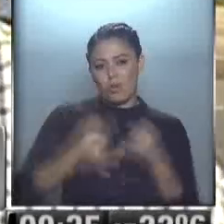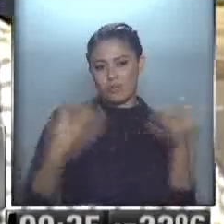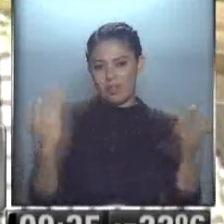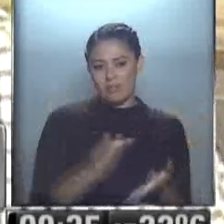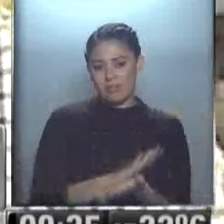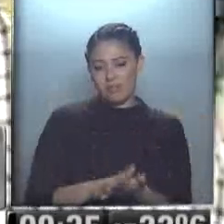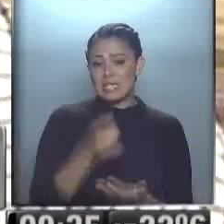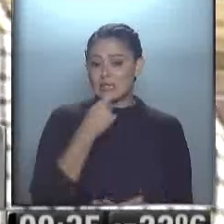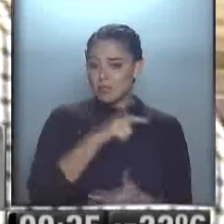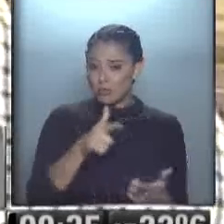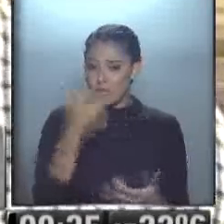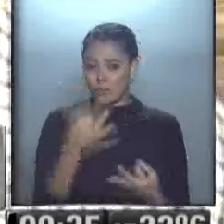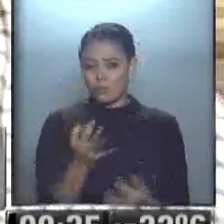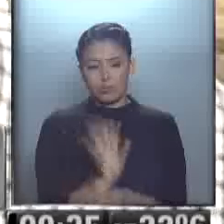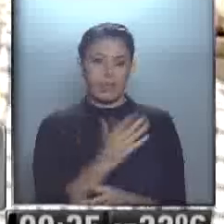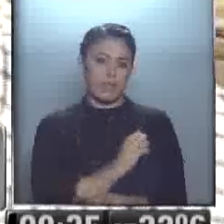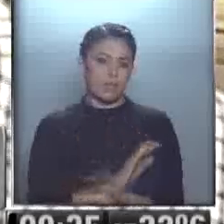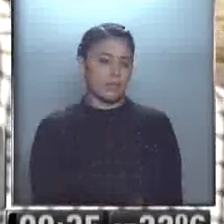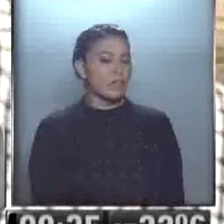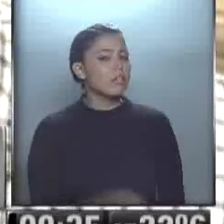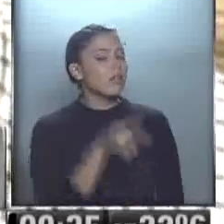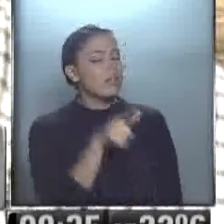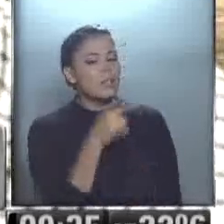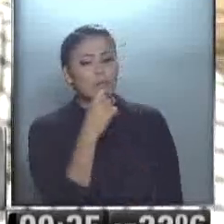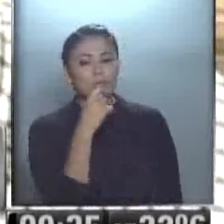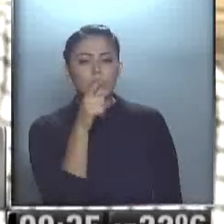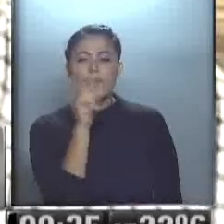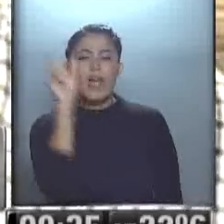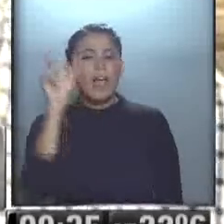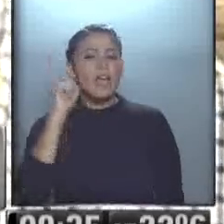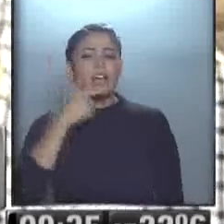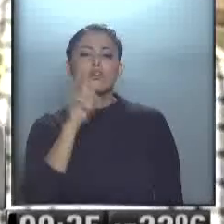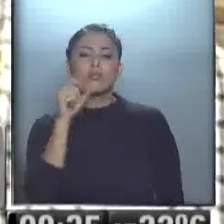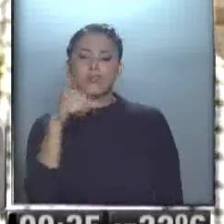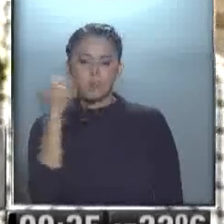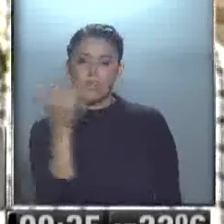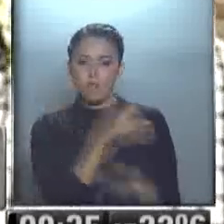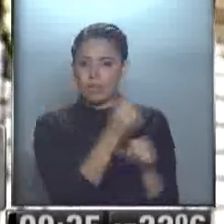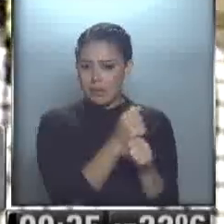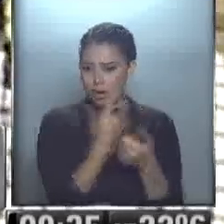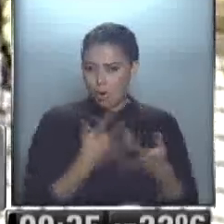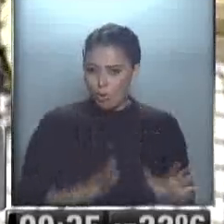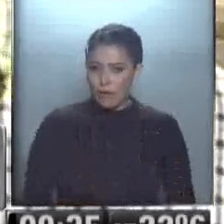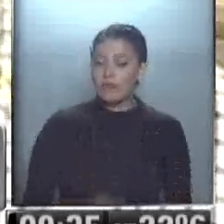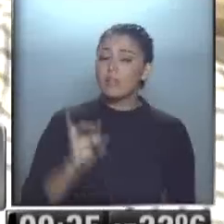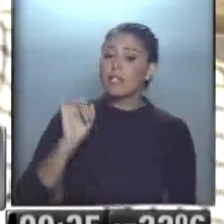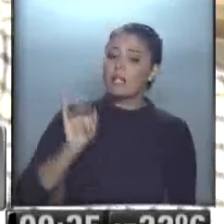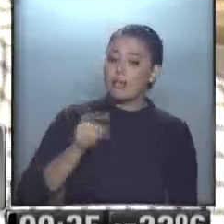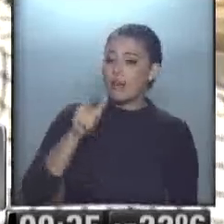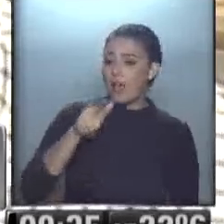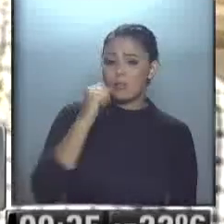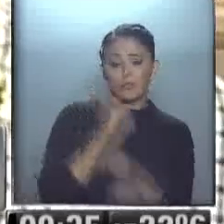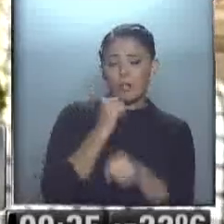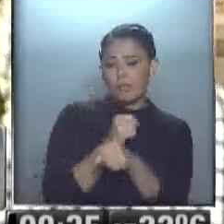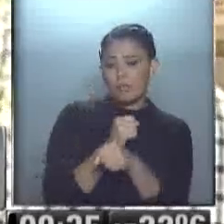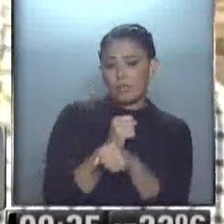si no es lamentable. ¿Qué había salido a hacer Gastón? ¿Había salido a trabajar normalmente ese día? Sí, el trabajo de él